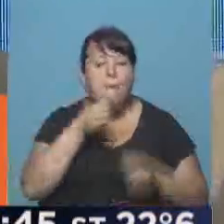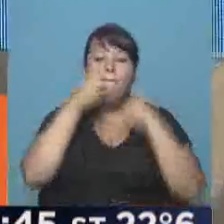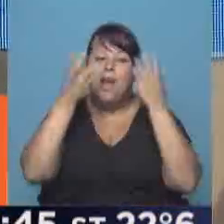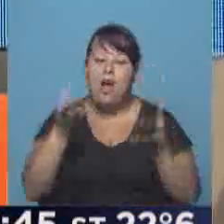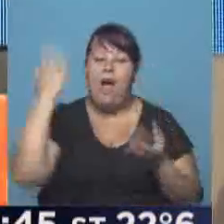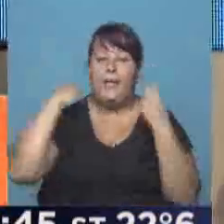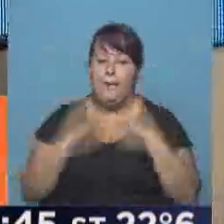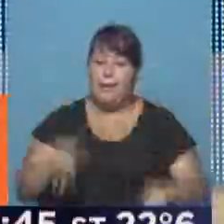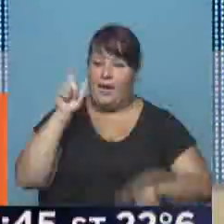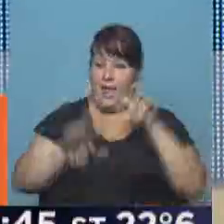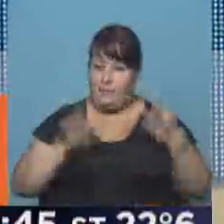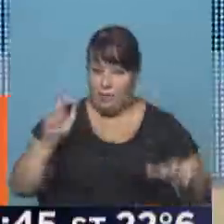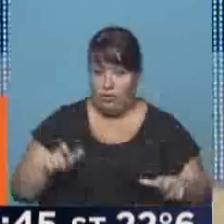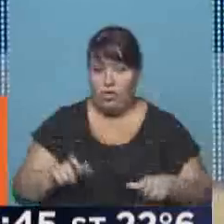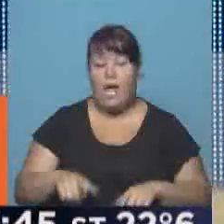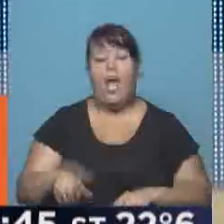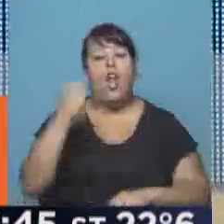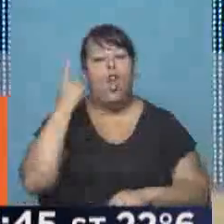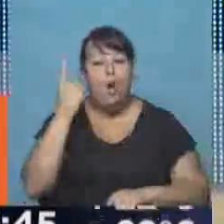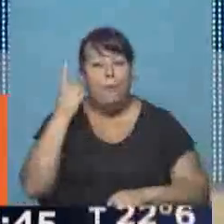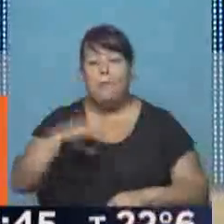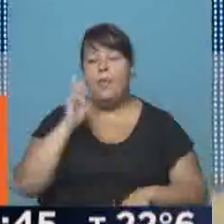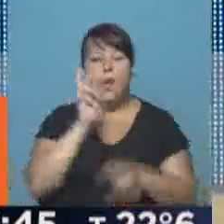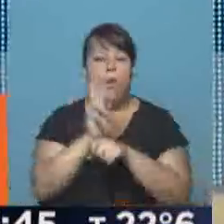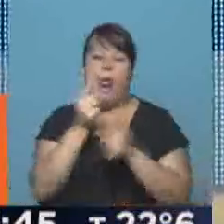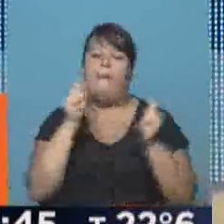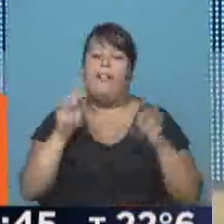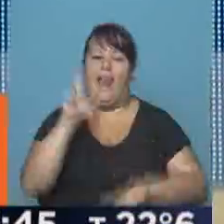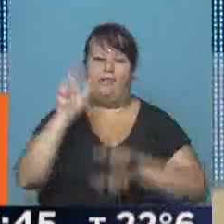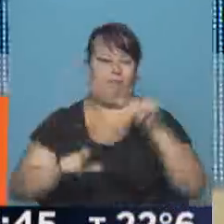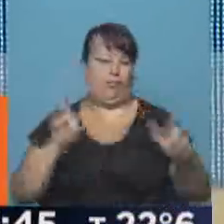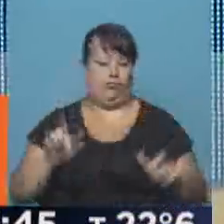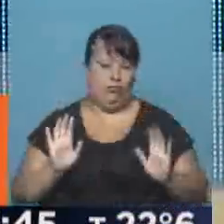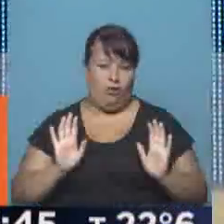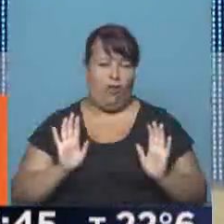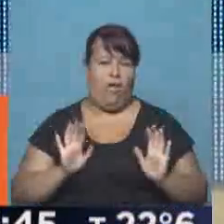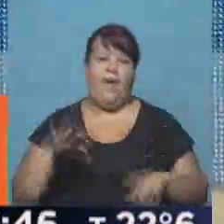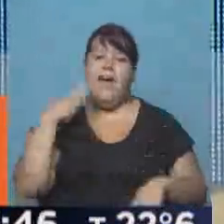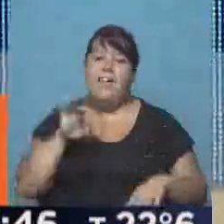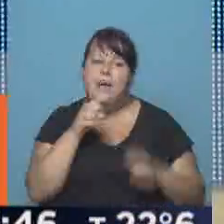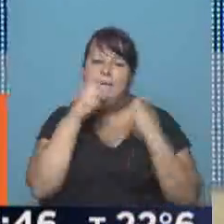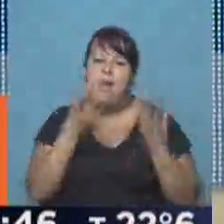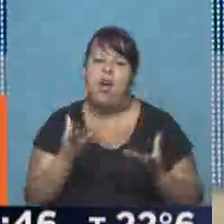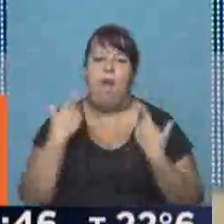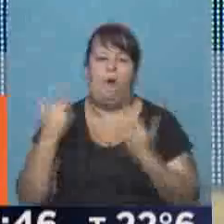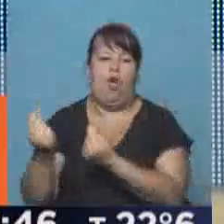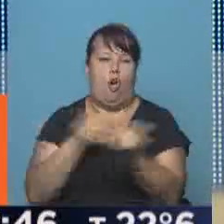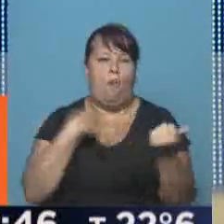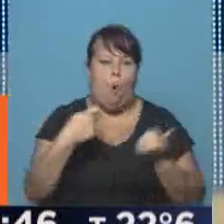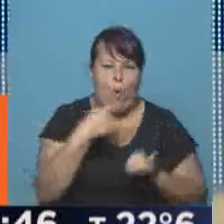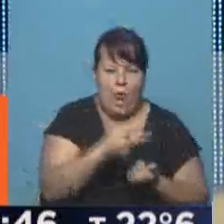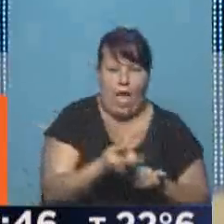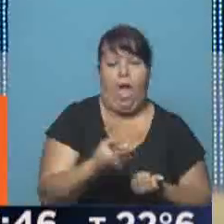lo que perdió la gente. Lo primero que tienen que hacer es cuidar el bolsillo de la gente. Hay que mejorar el poder de compra de los